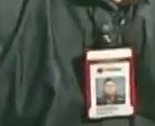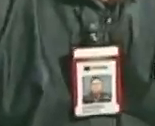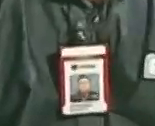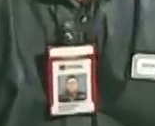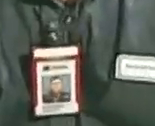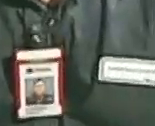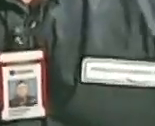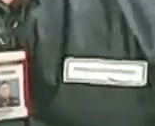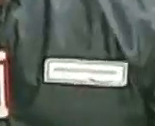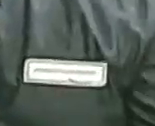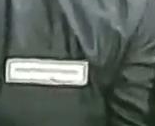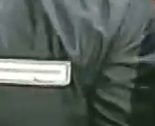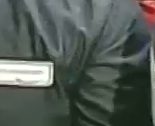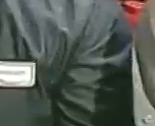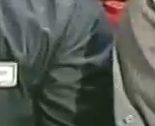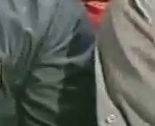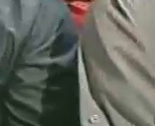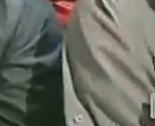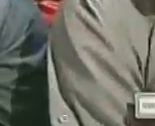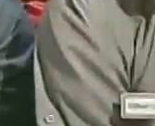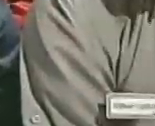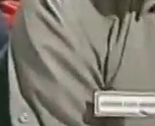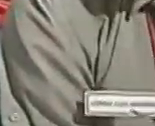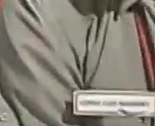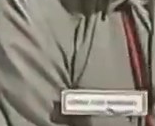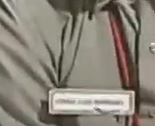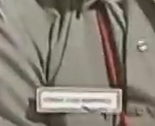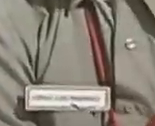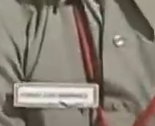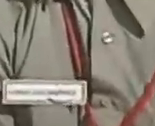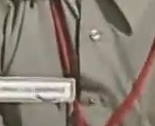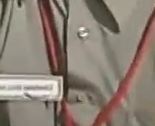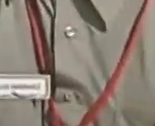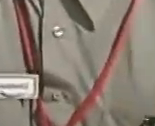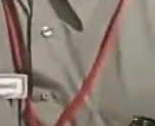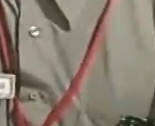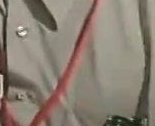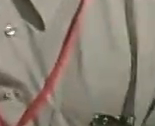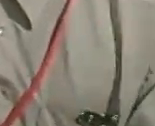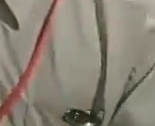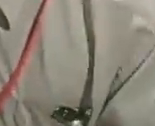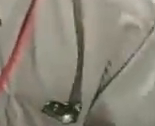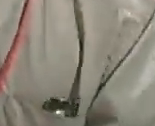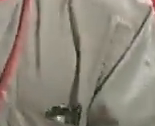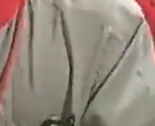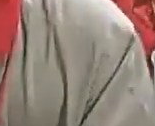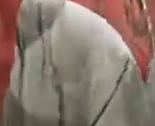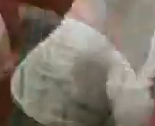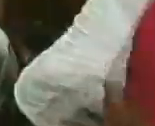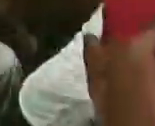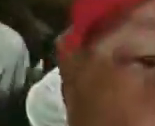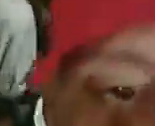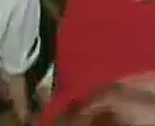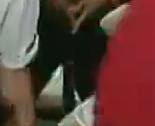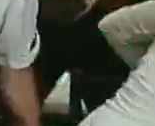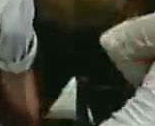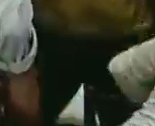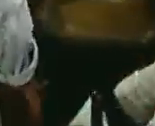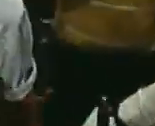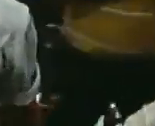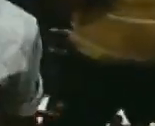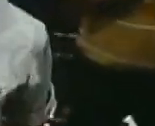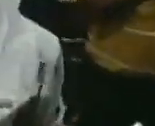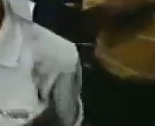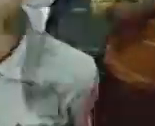1 de junio, en el Palacio de Miraflores con el Gran Polo Patriótico, que esta semana... Damos la bienvenida al Salón Simón Bolívar del